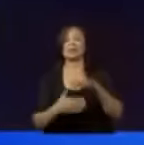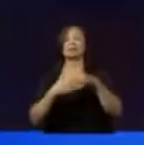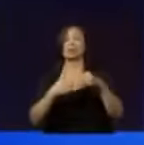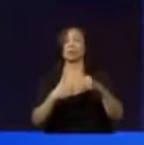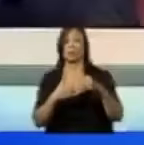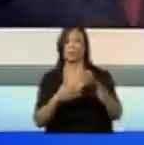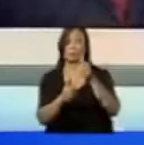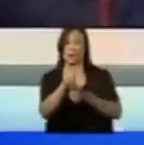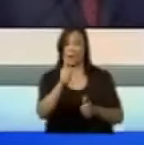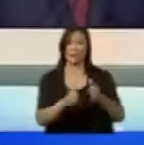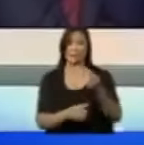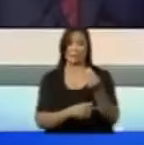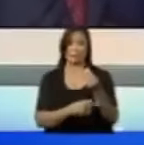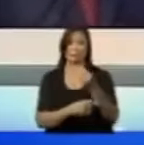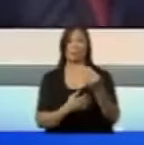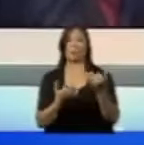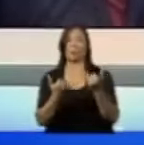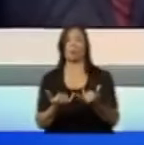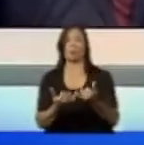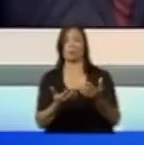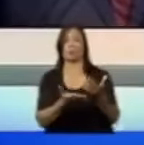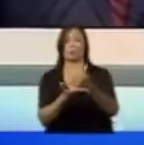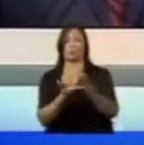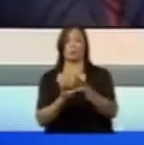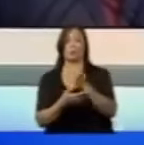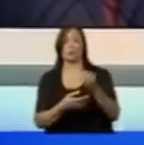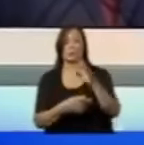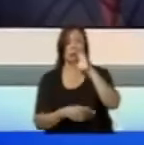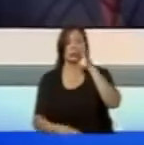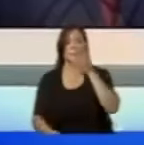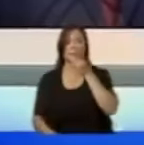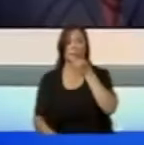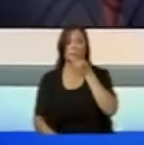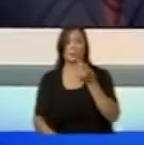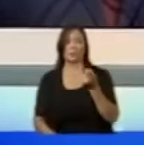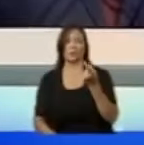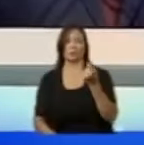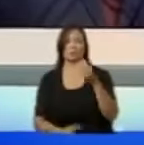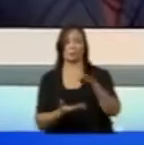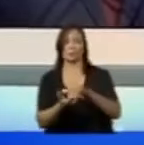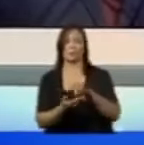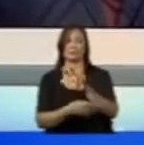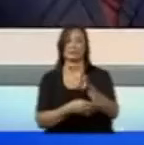$8,600 por persona. Hoy, el ingreso per cápita en la República Dominicana es